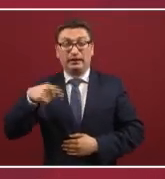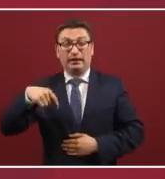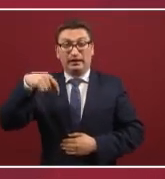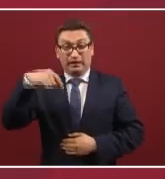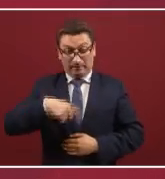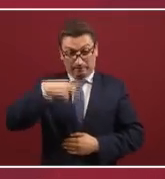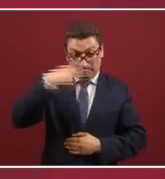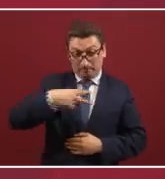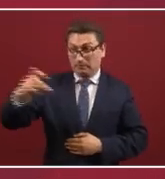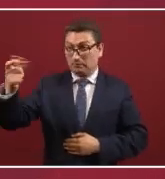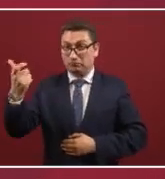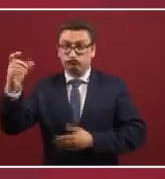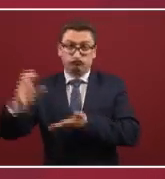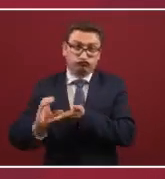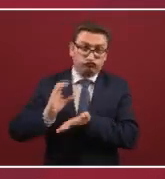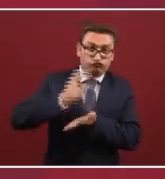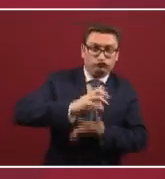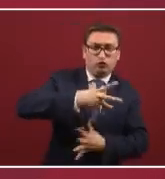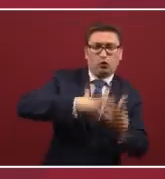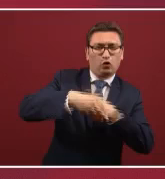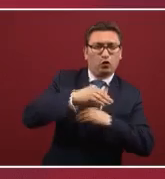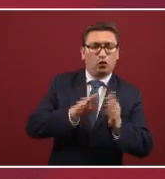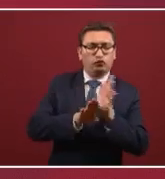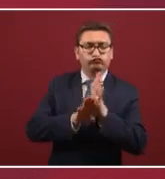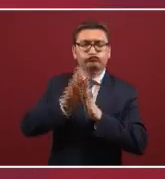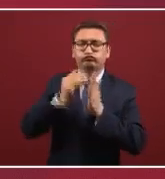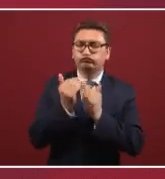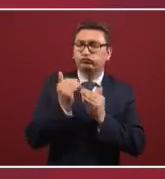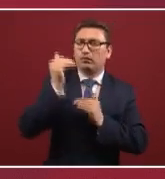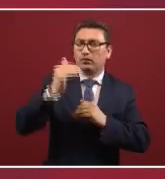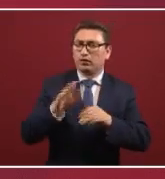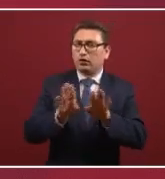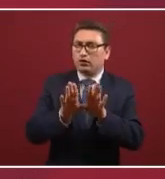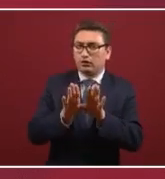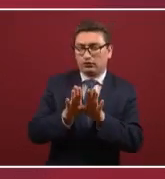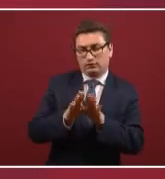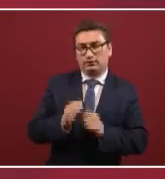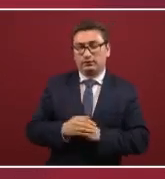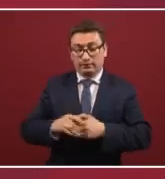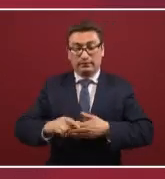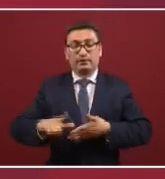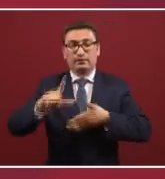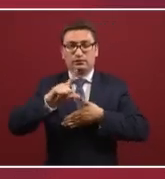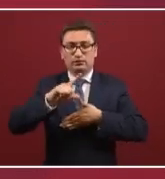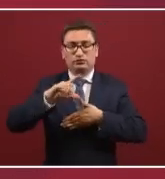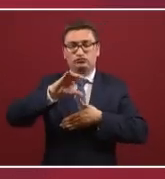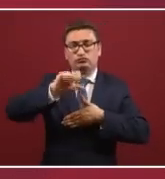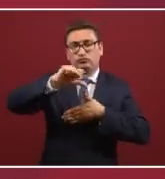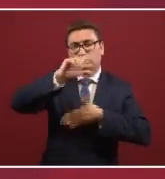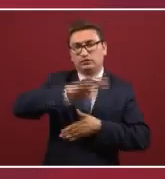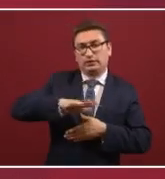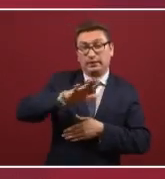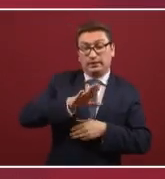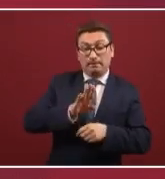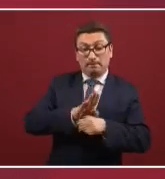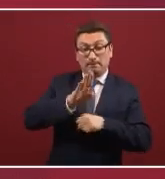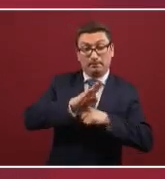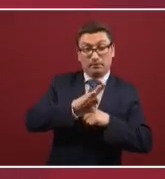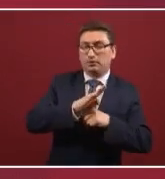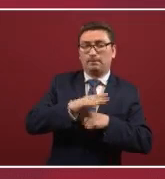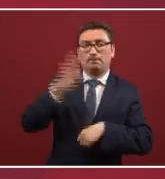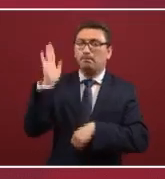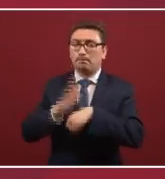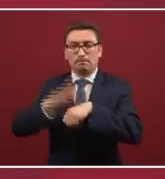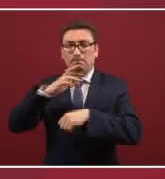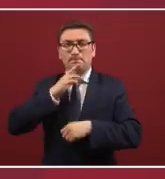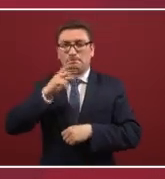Hoy México es el principal socio de Alemania en América Latina, por encima del Brasil. Somos el socio número 1.